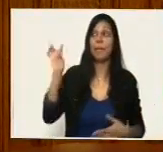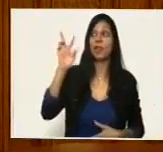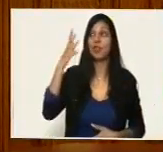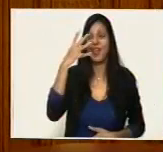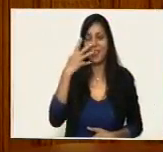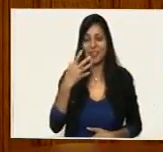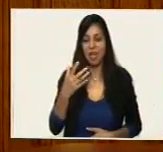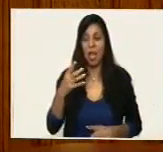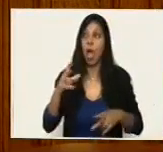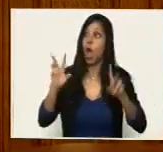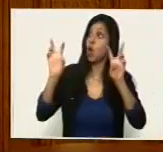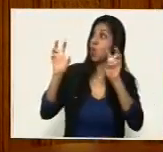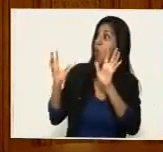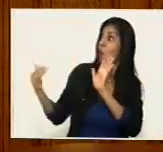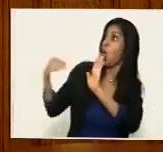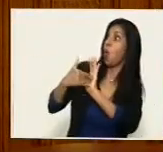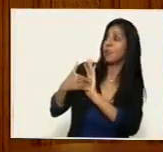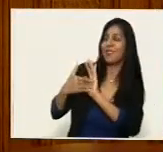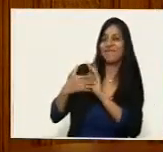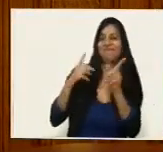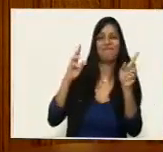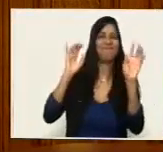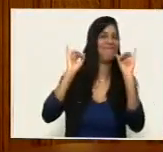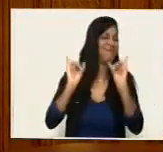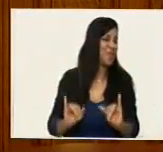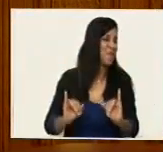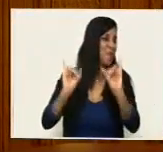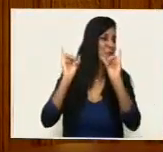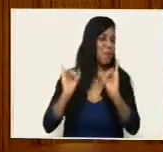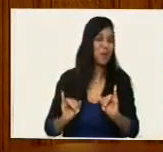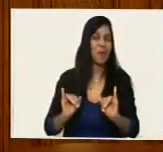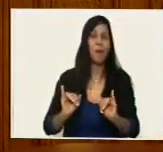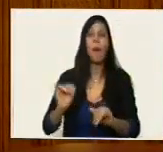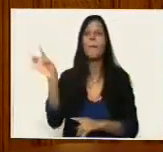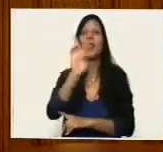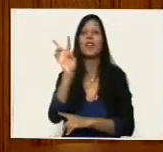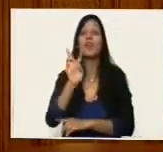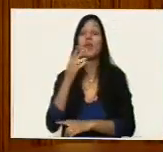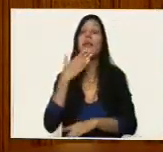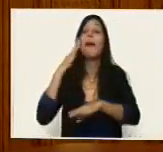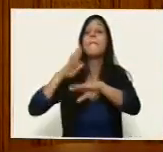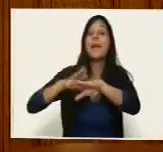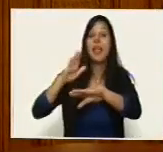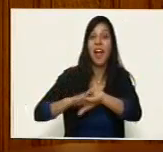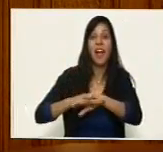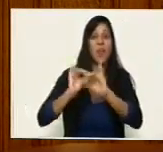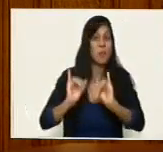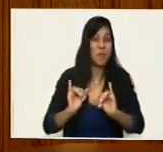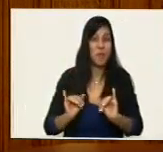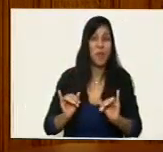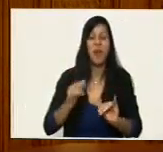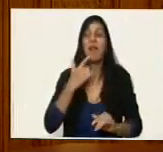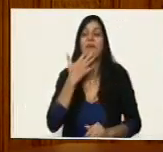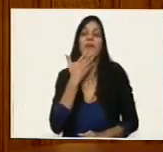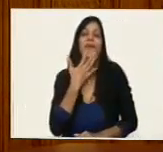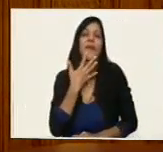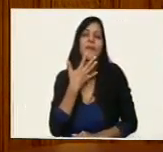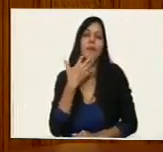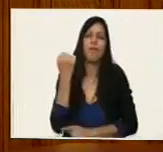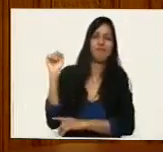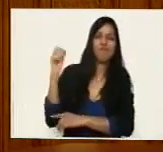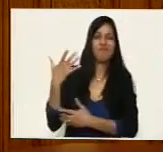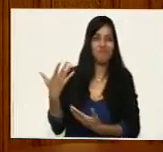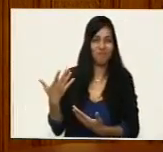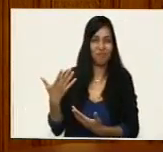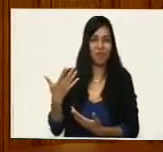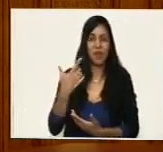que no es nueva, presidente. Nosotros tenemos como un pecado original la contradicción entre lo que se conoció como el